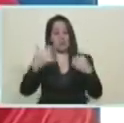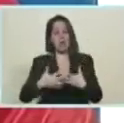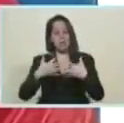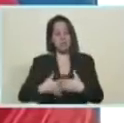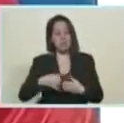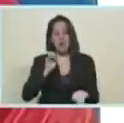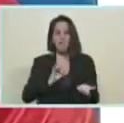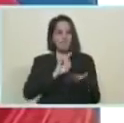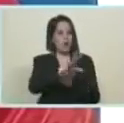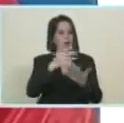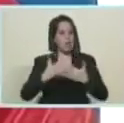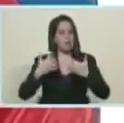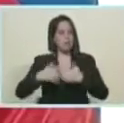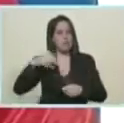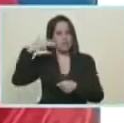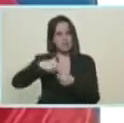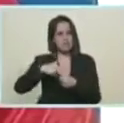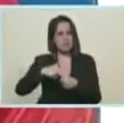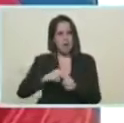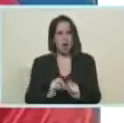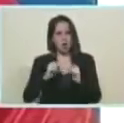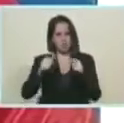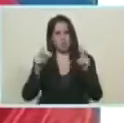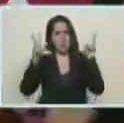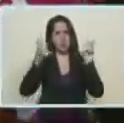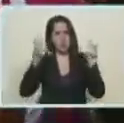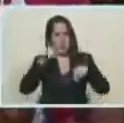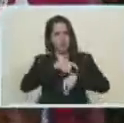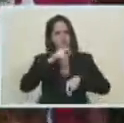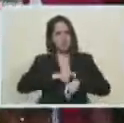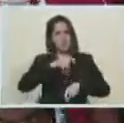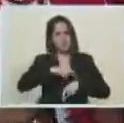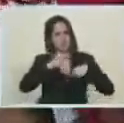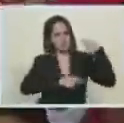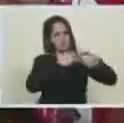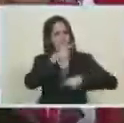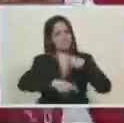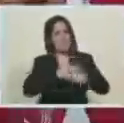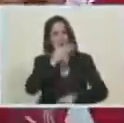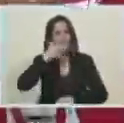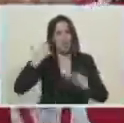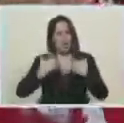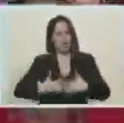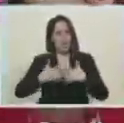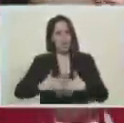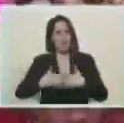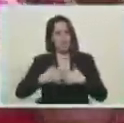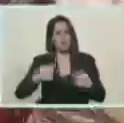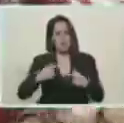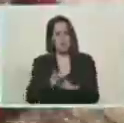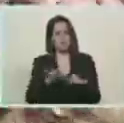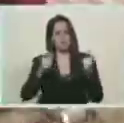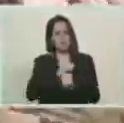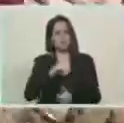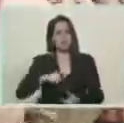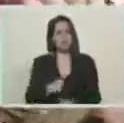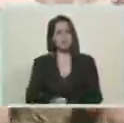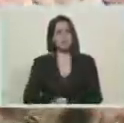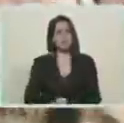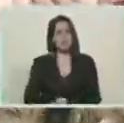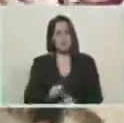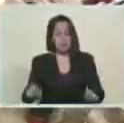de PDVSA, y se inició una nueva era de la PDVSA soberana. Y